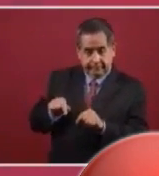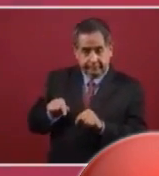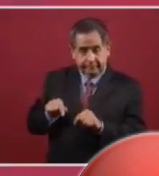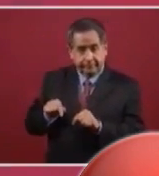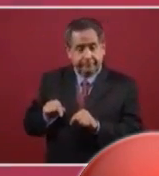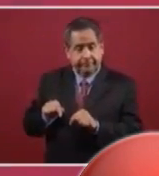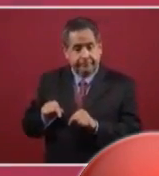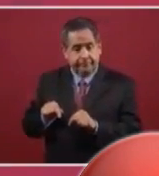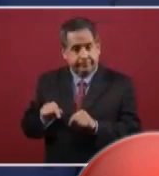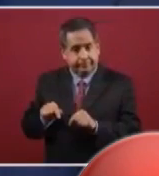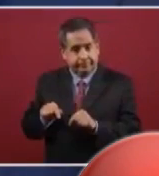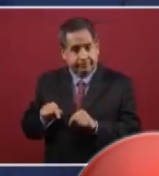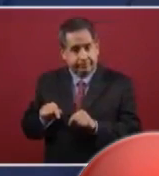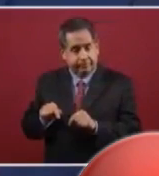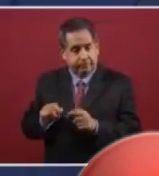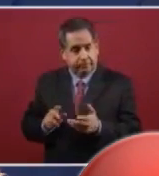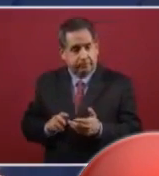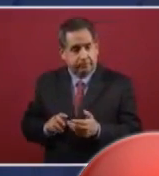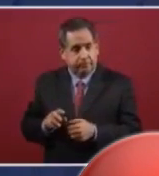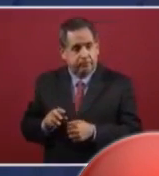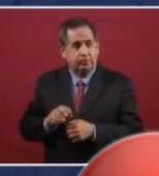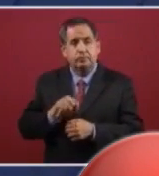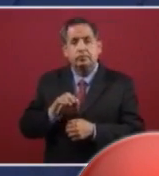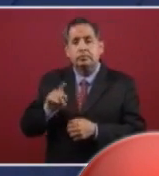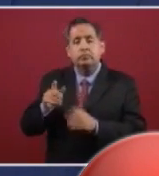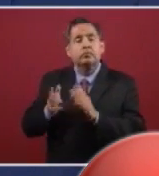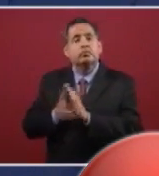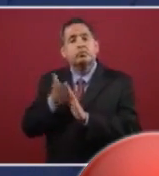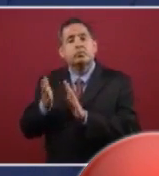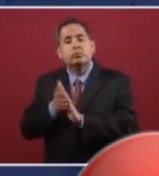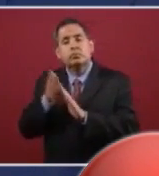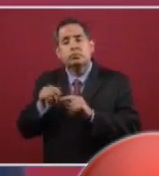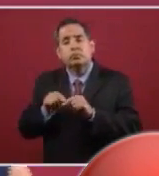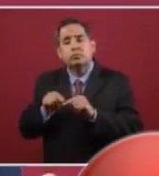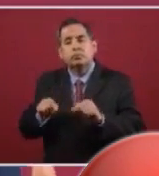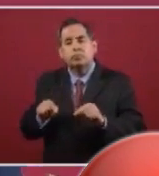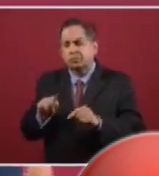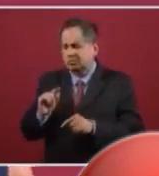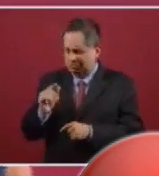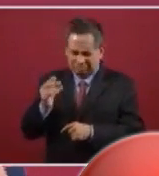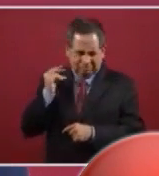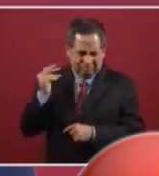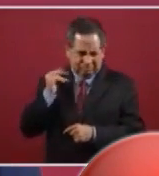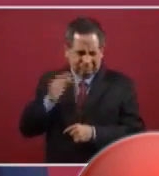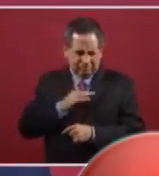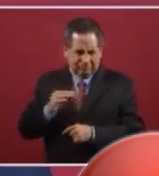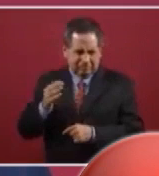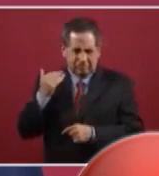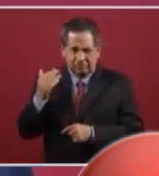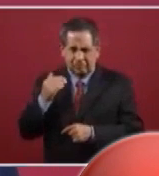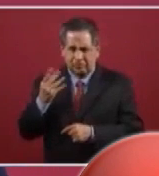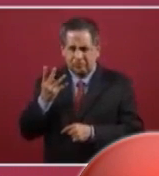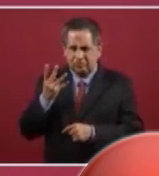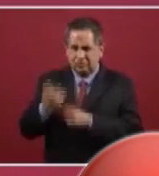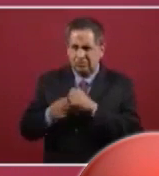pues se construyó hace